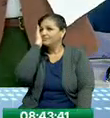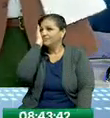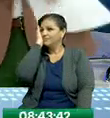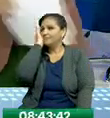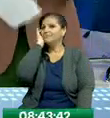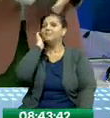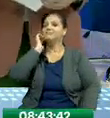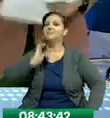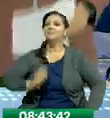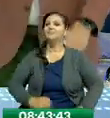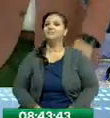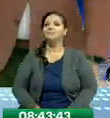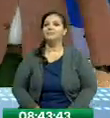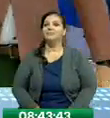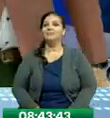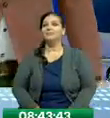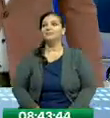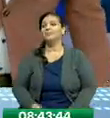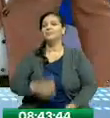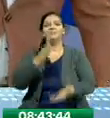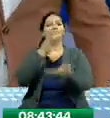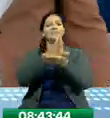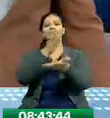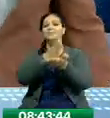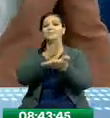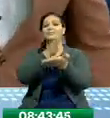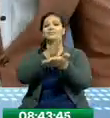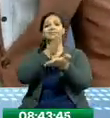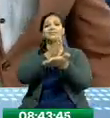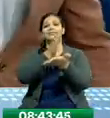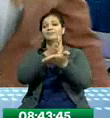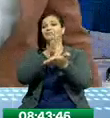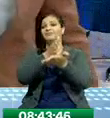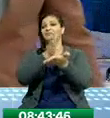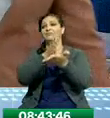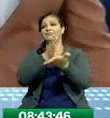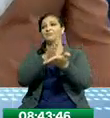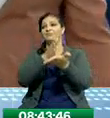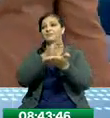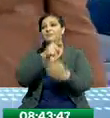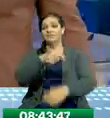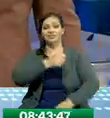mi corazón por unos días